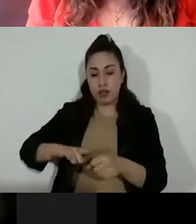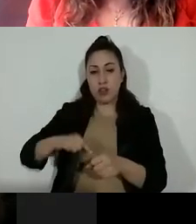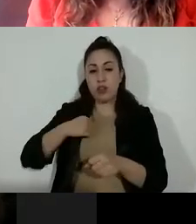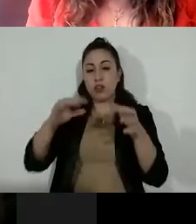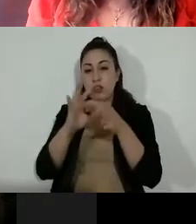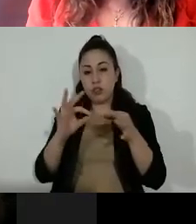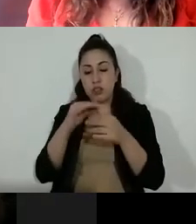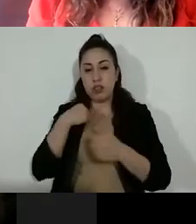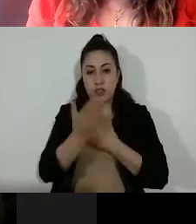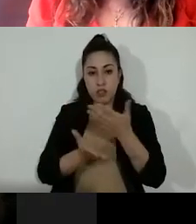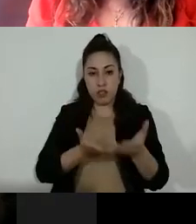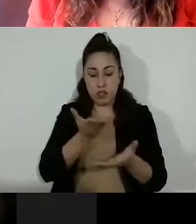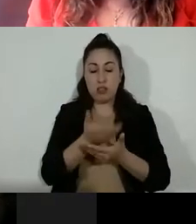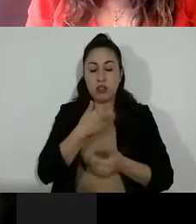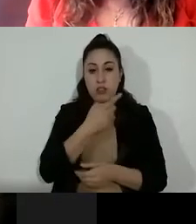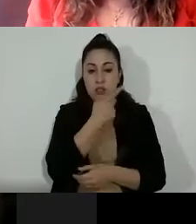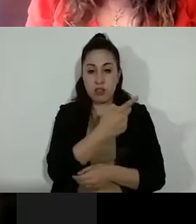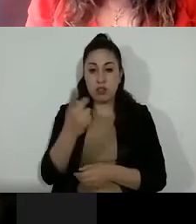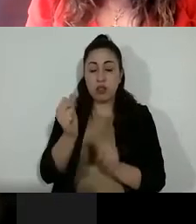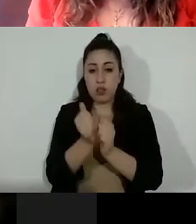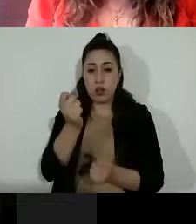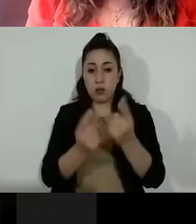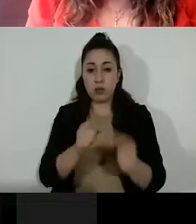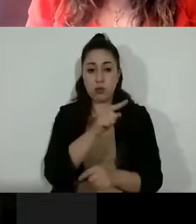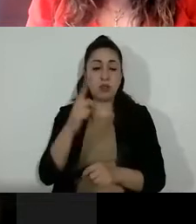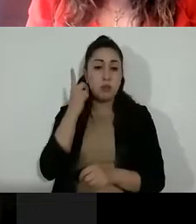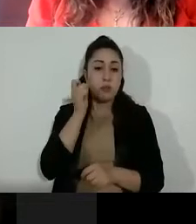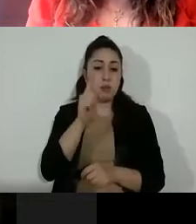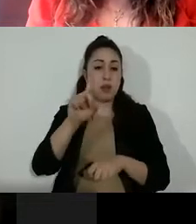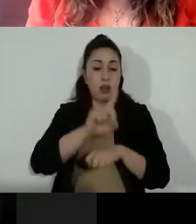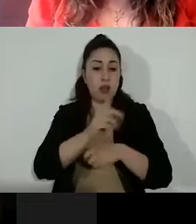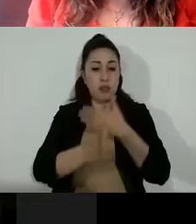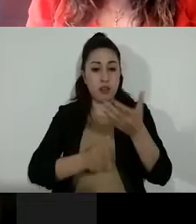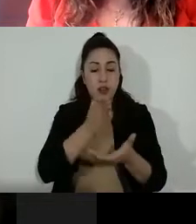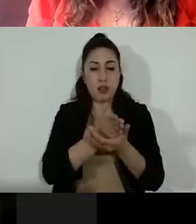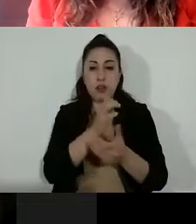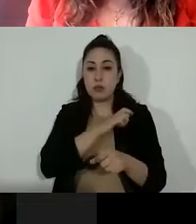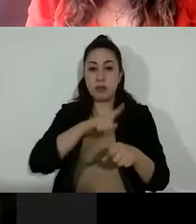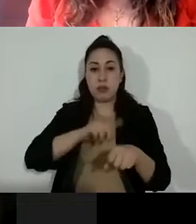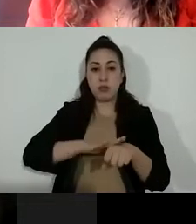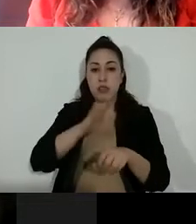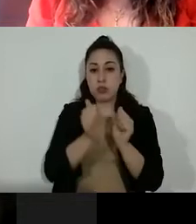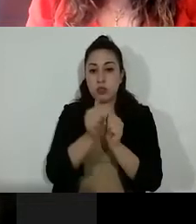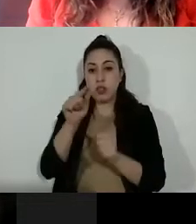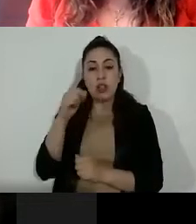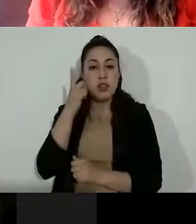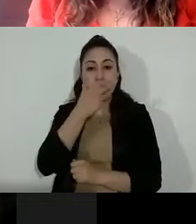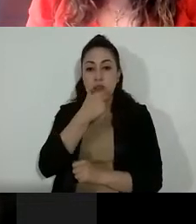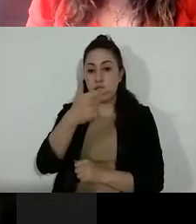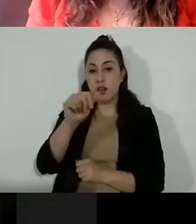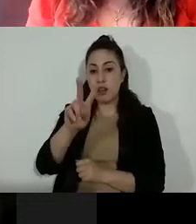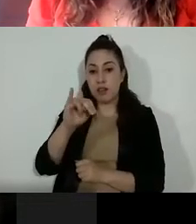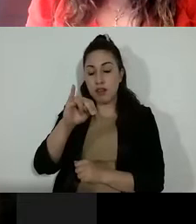se la mencioné a algunos diputados ahí presentes, particularmente al diputado Gaviño, es que se va a